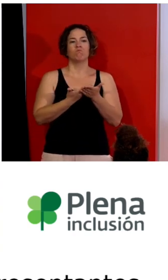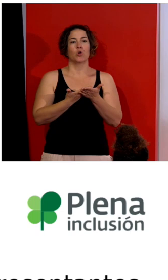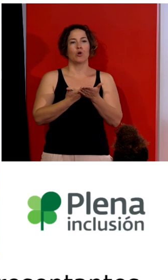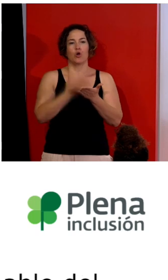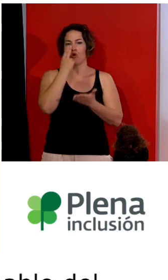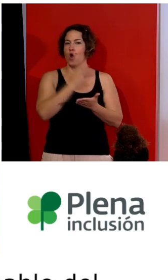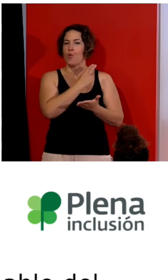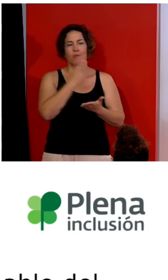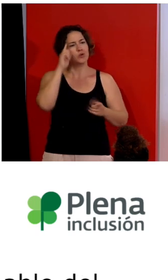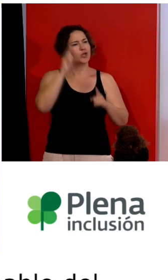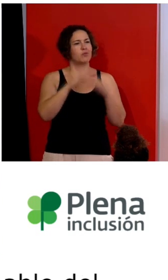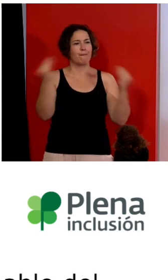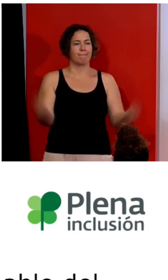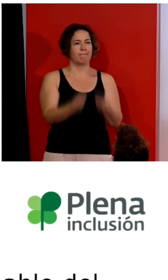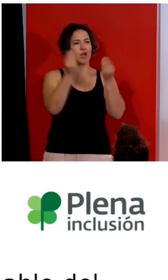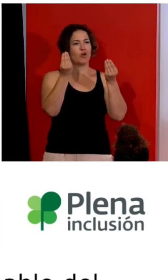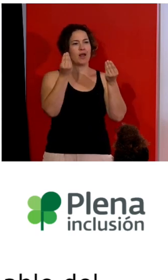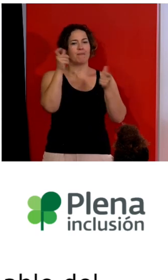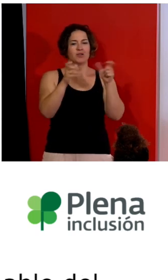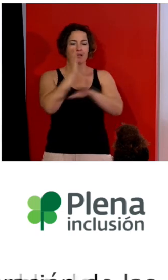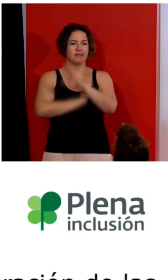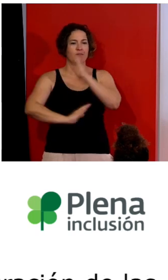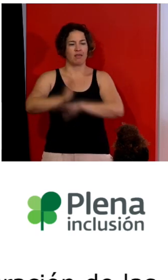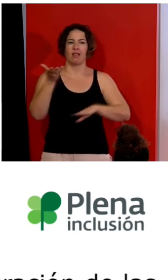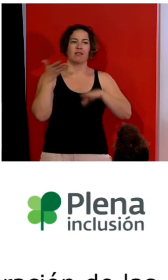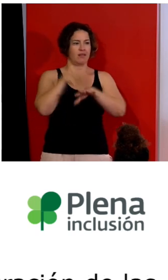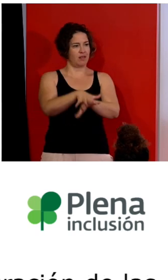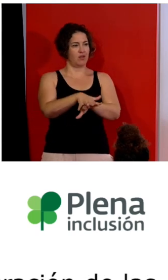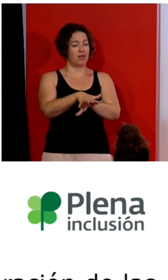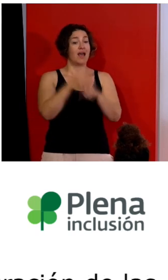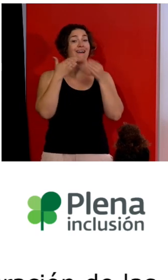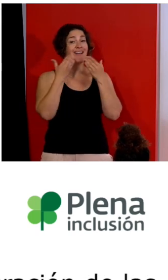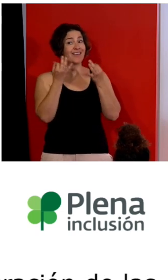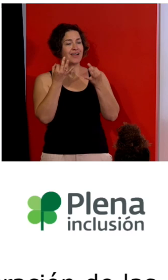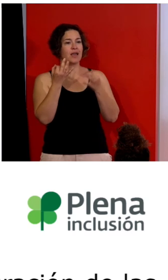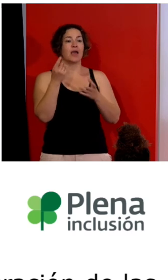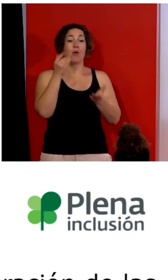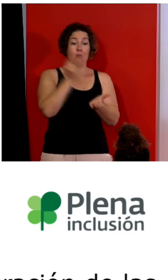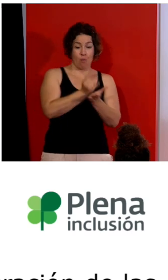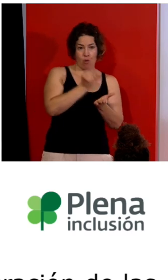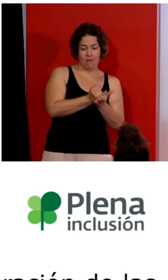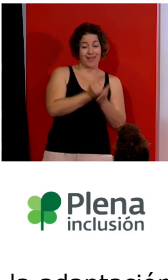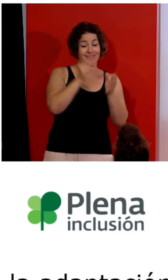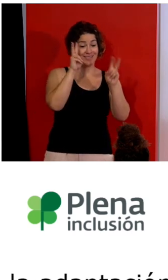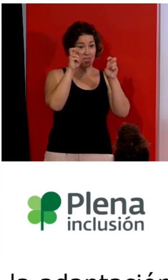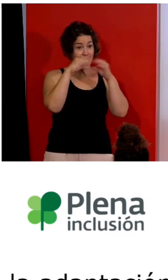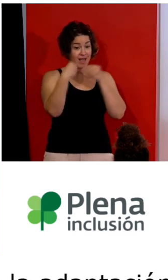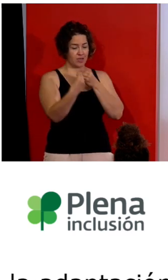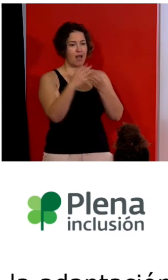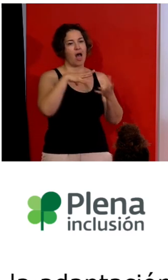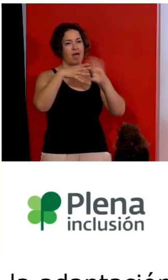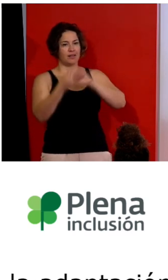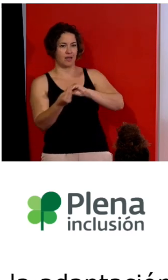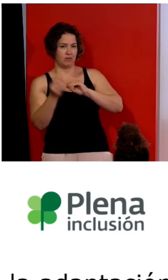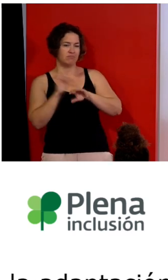la mejora de la integración de las personas con discapacidad mediante la adaptación de pruebas y temarios con una especial